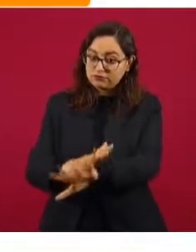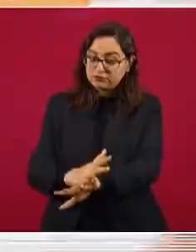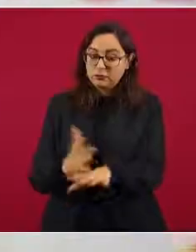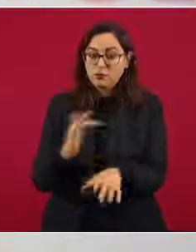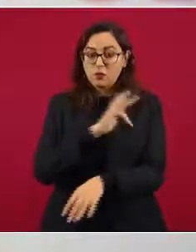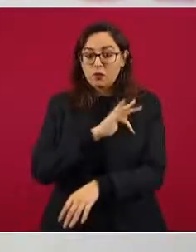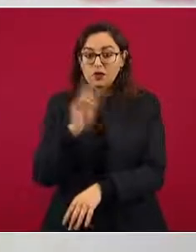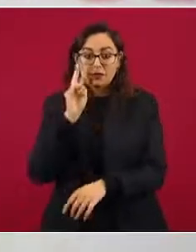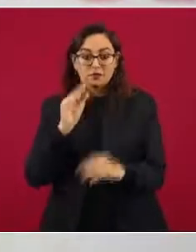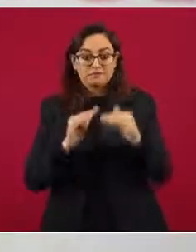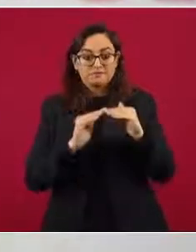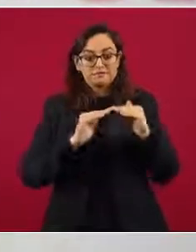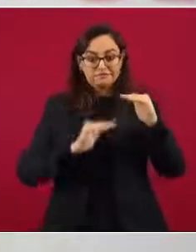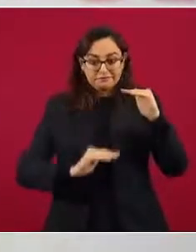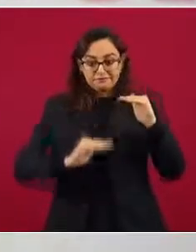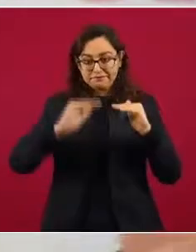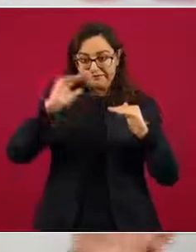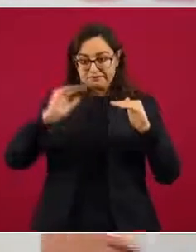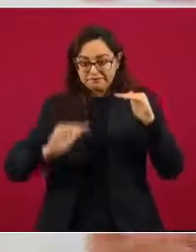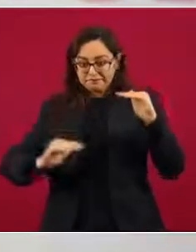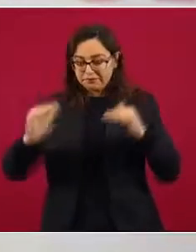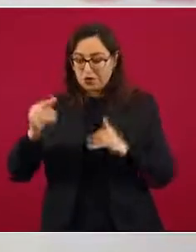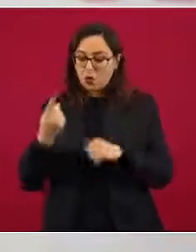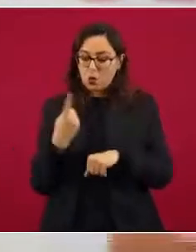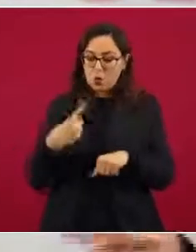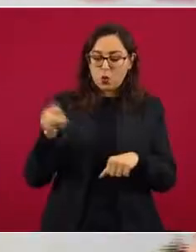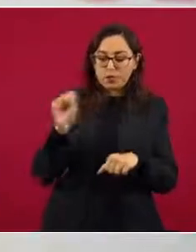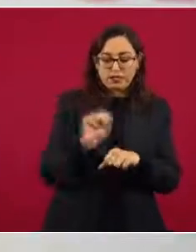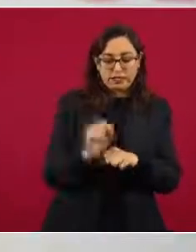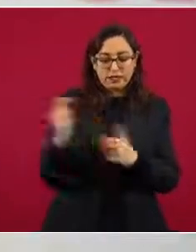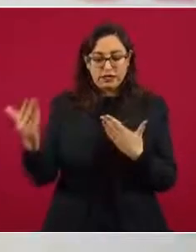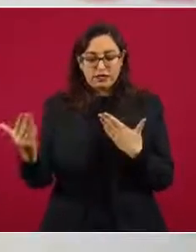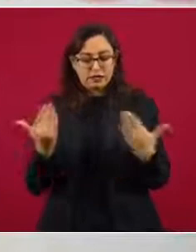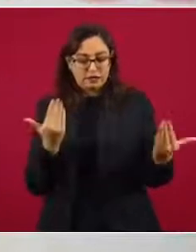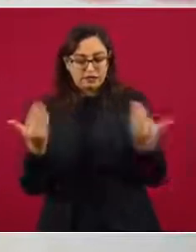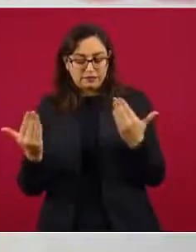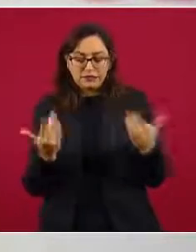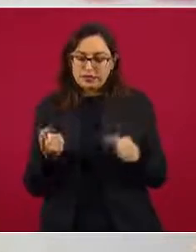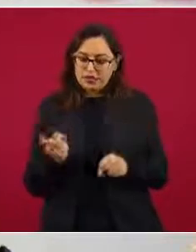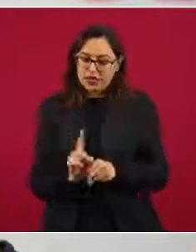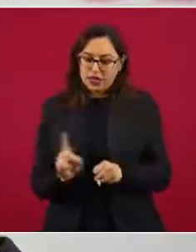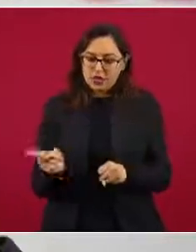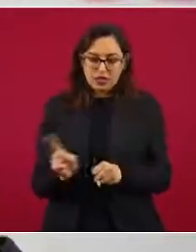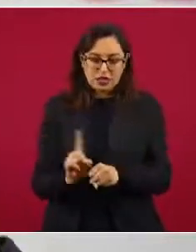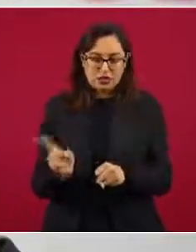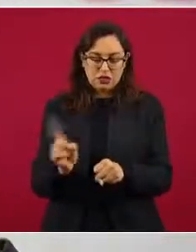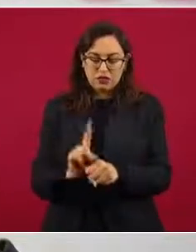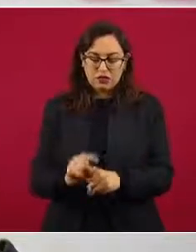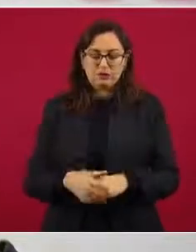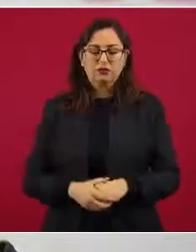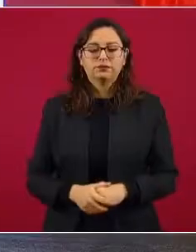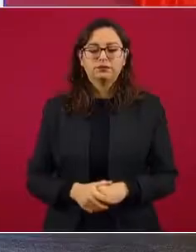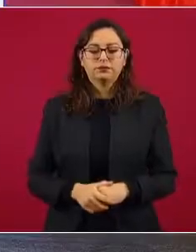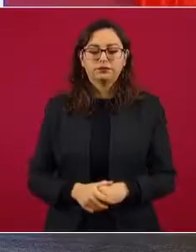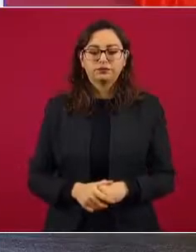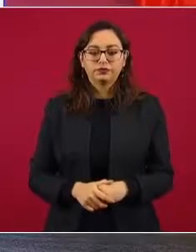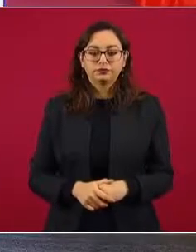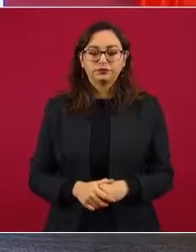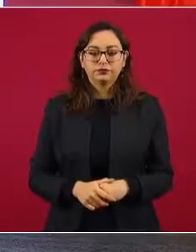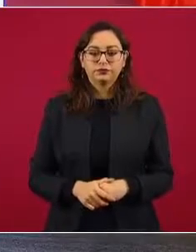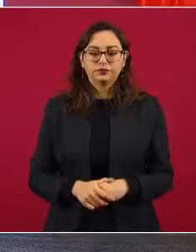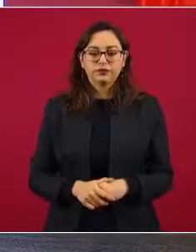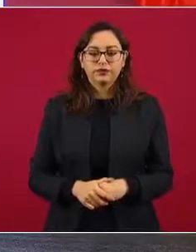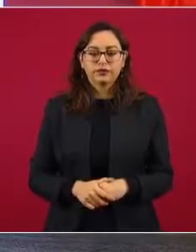cambio. Cuánto ha variado la epidemia de una semana a otra, y lo presentamos todos los días. En la